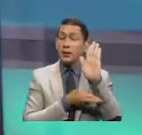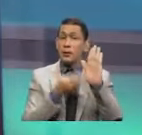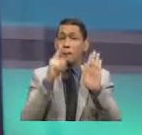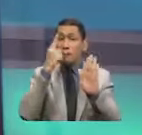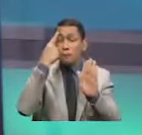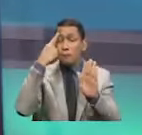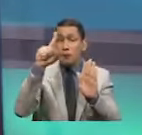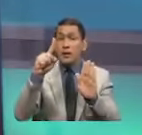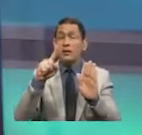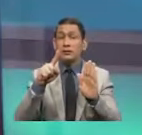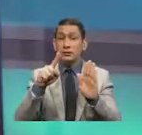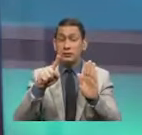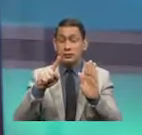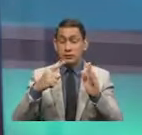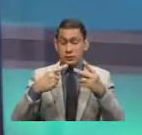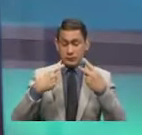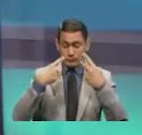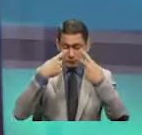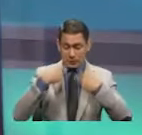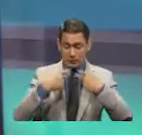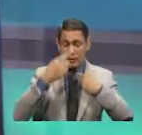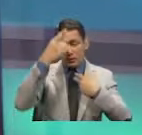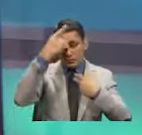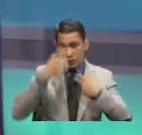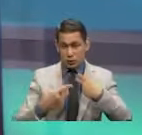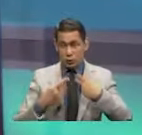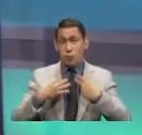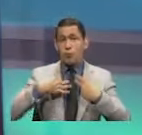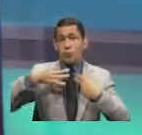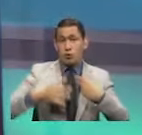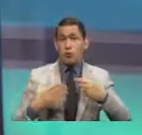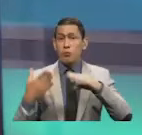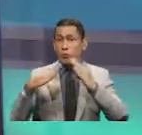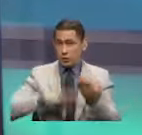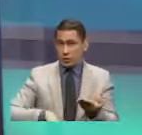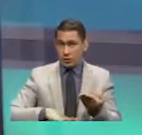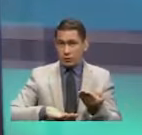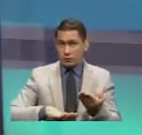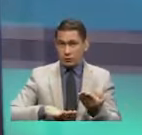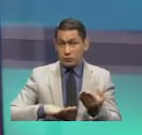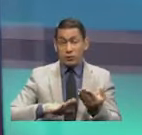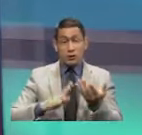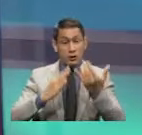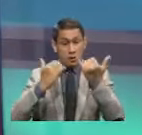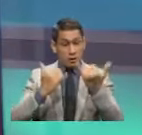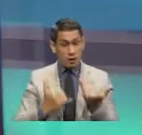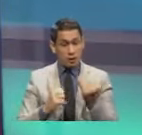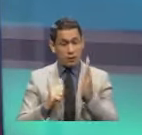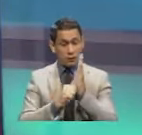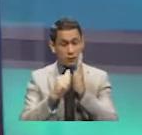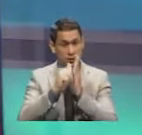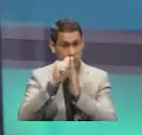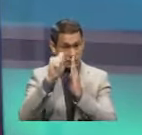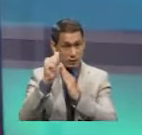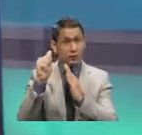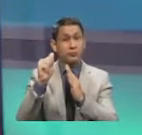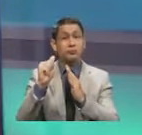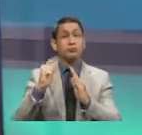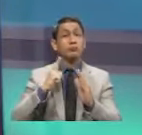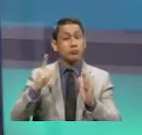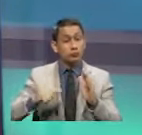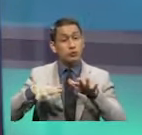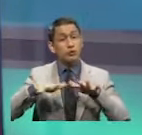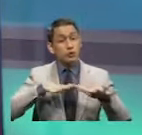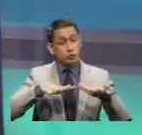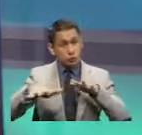Ecuador. Pues juristas señalan que el Ministerio de Salud debe establecer parámetros estrictos para que la eutanasia se garantice